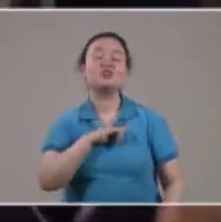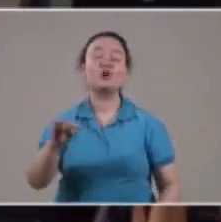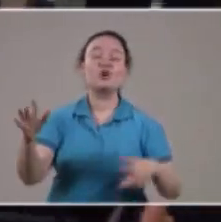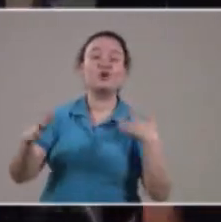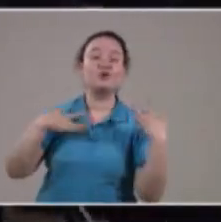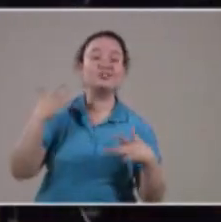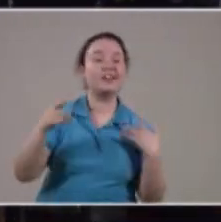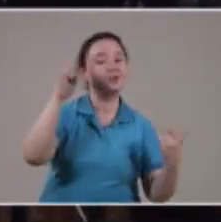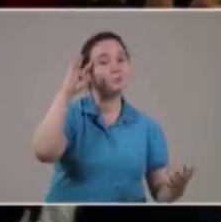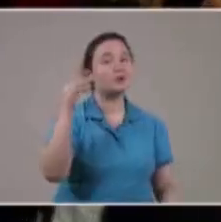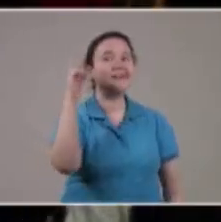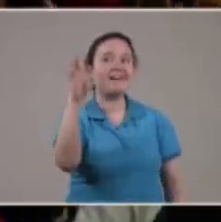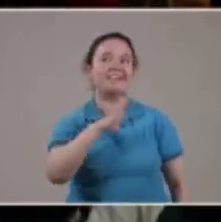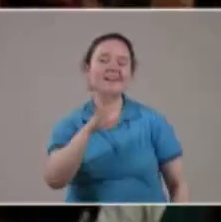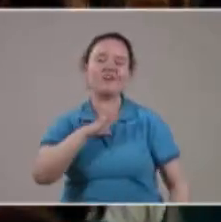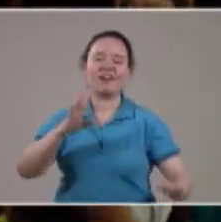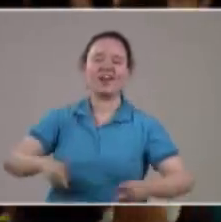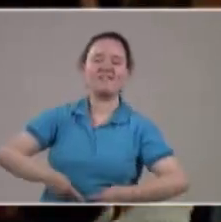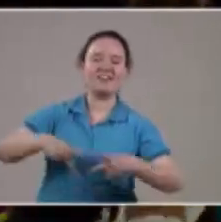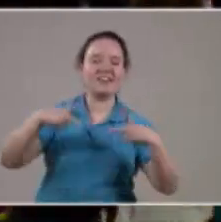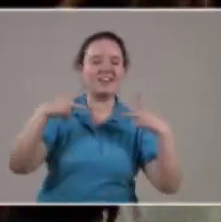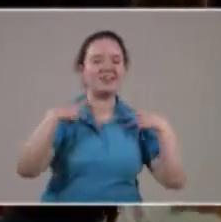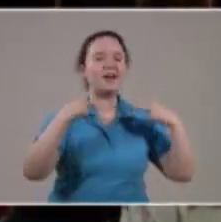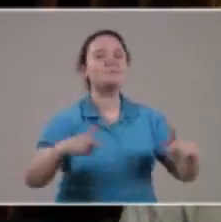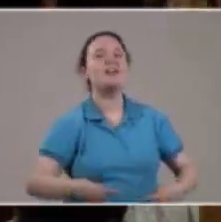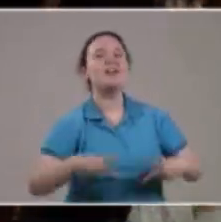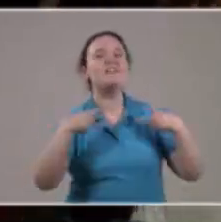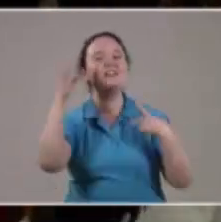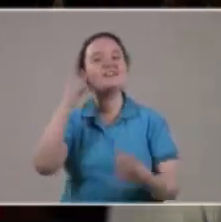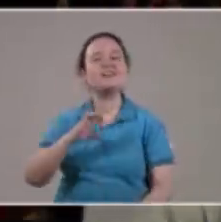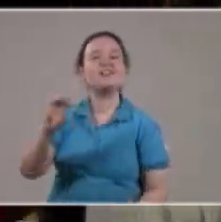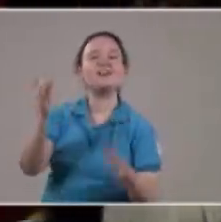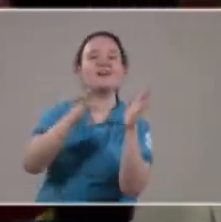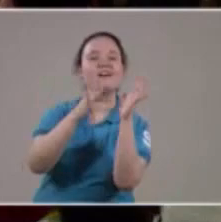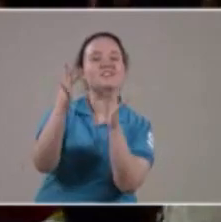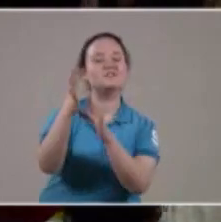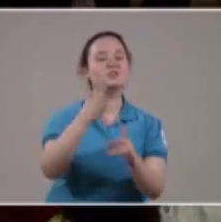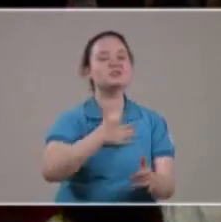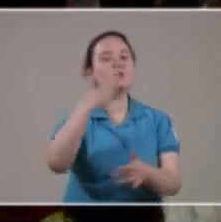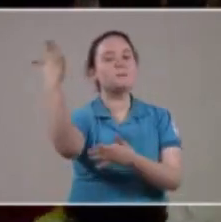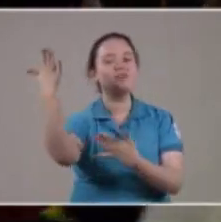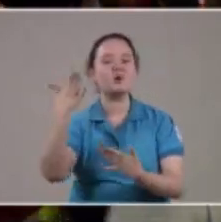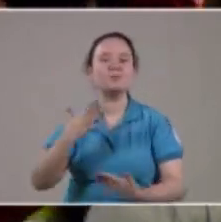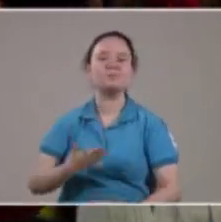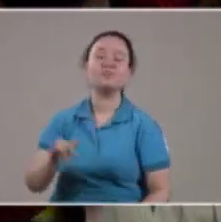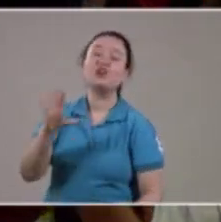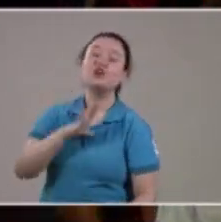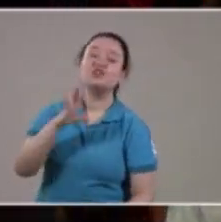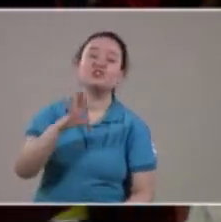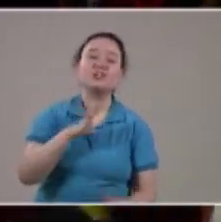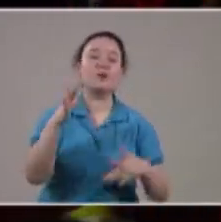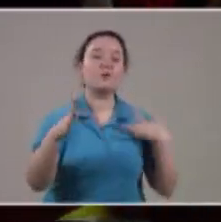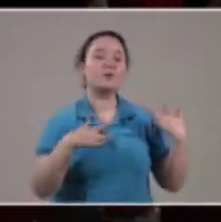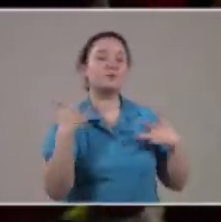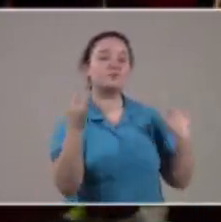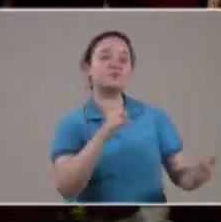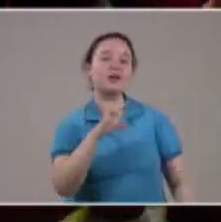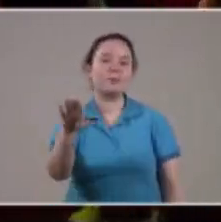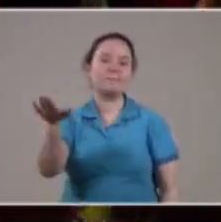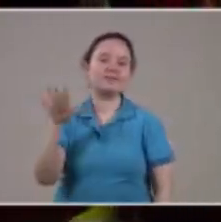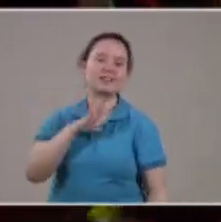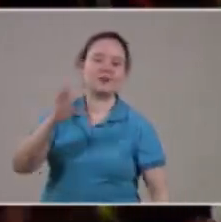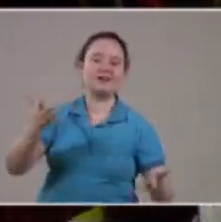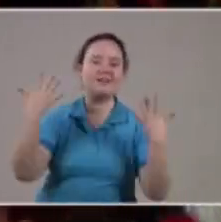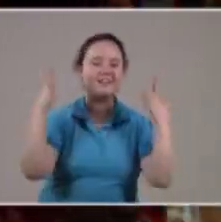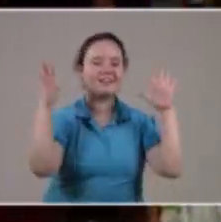Yo estoy contento porque les tengo la vida eterna que Jesucristo me dio. Yo tengo gozo,